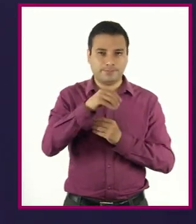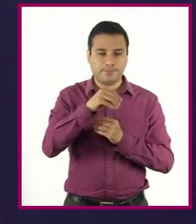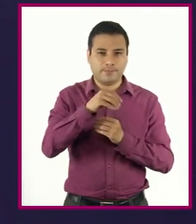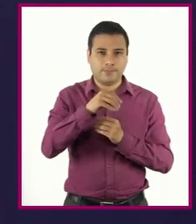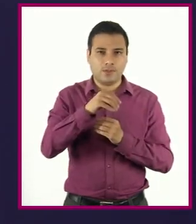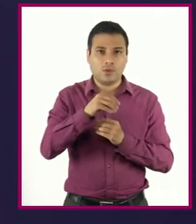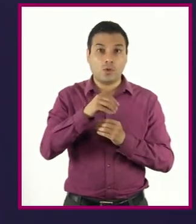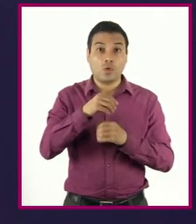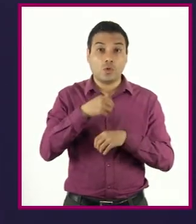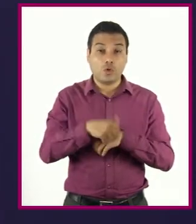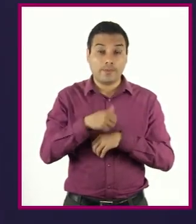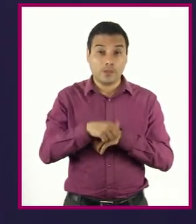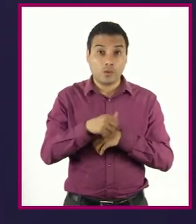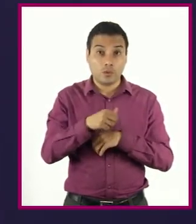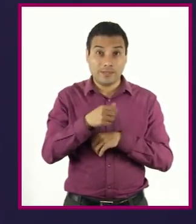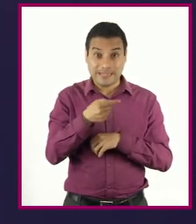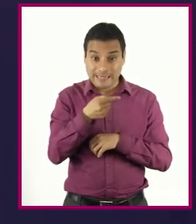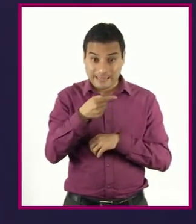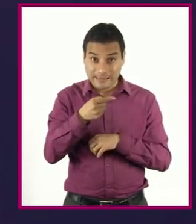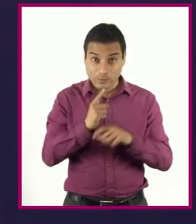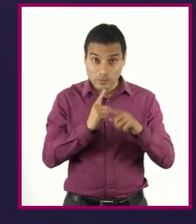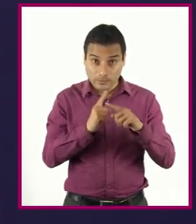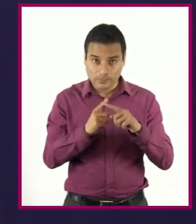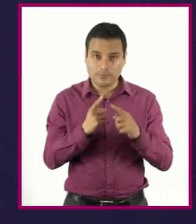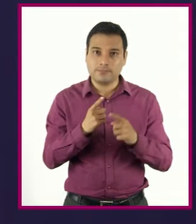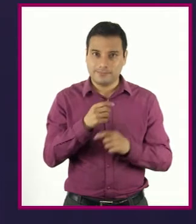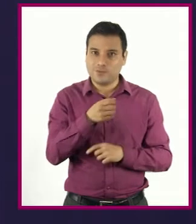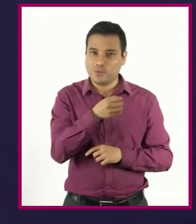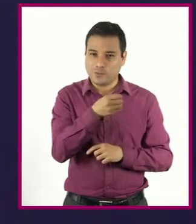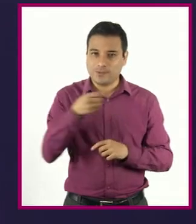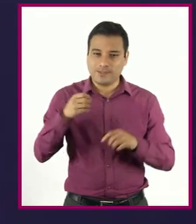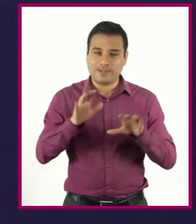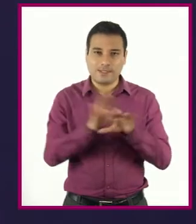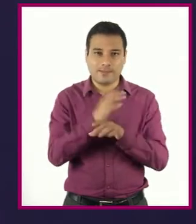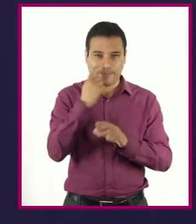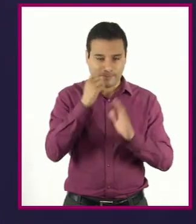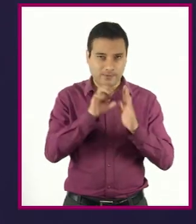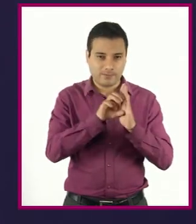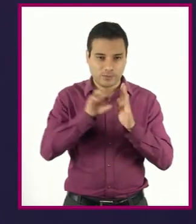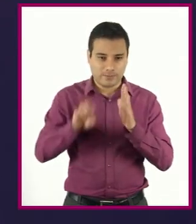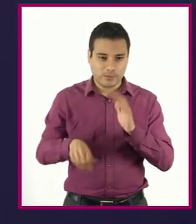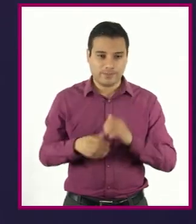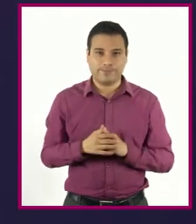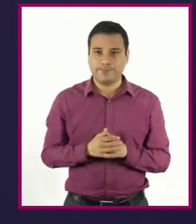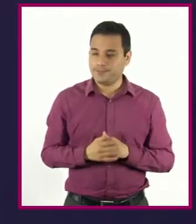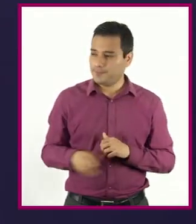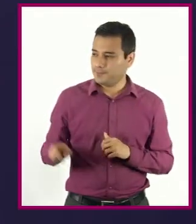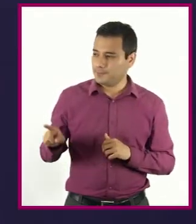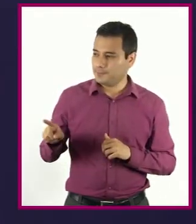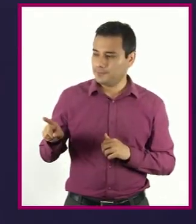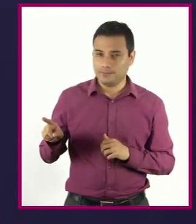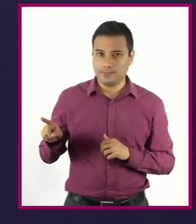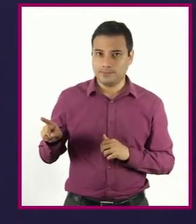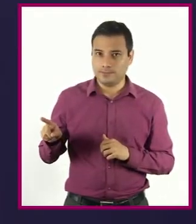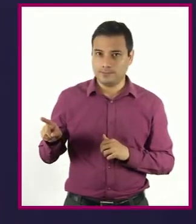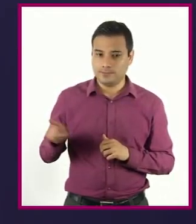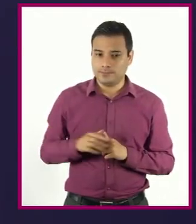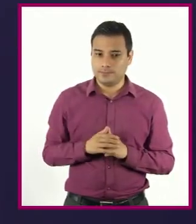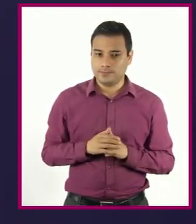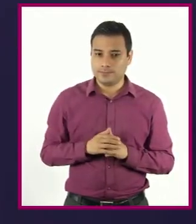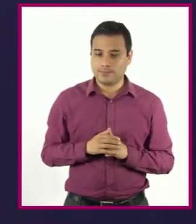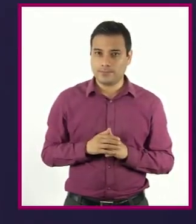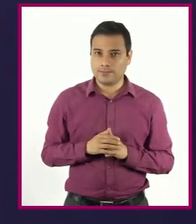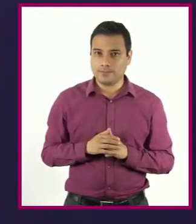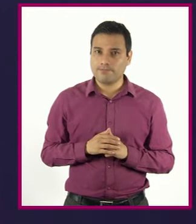número negativo, la relación de orden cambia. Por ejemplo, al multiplicar 8 por 3